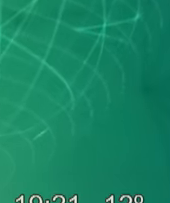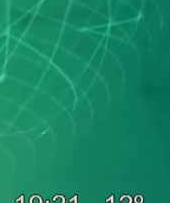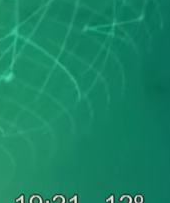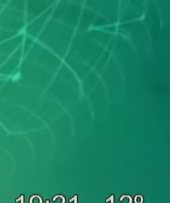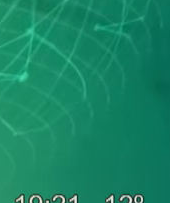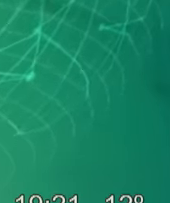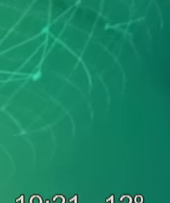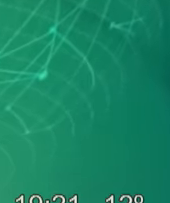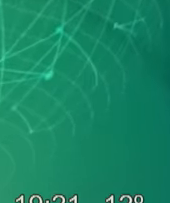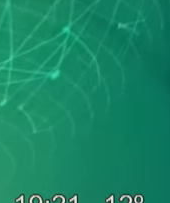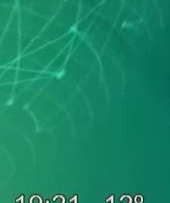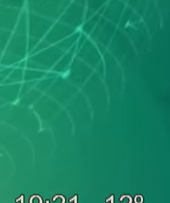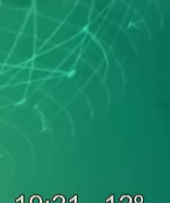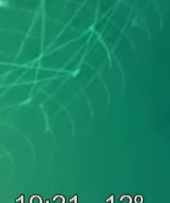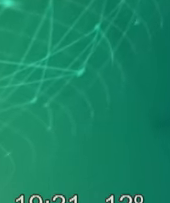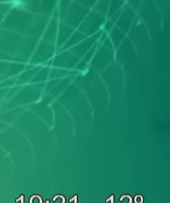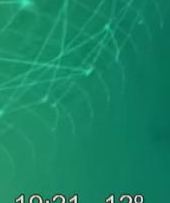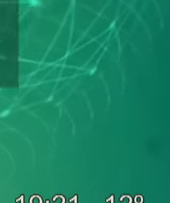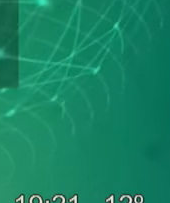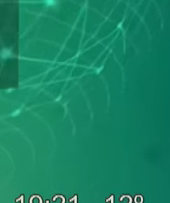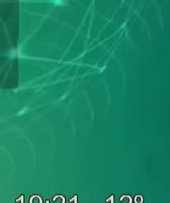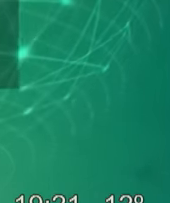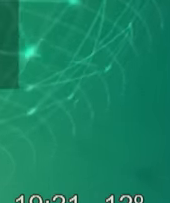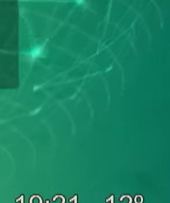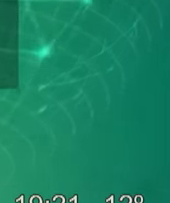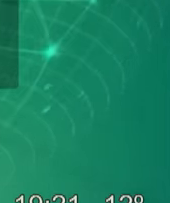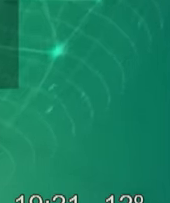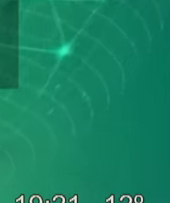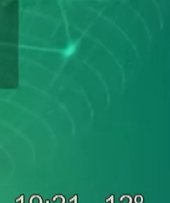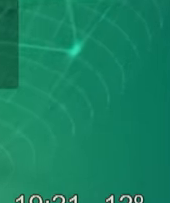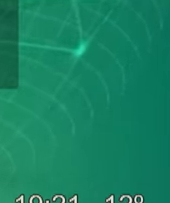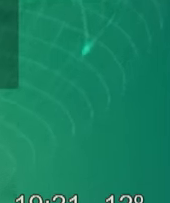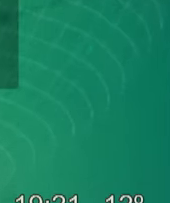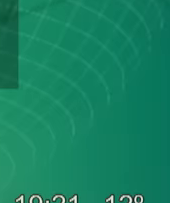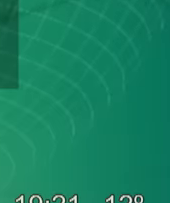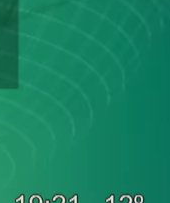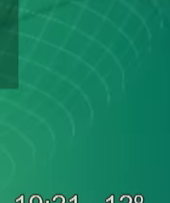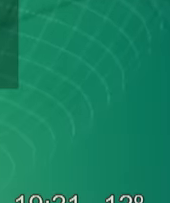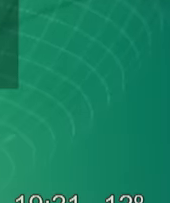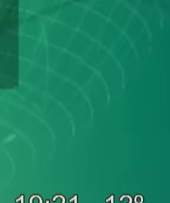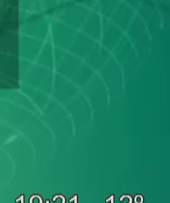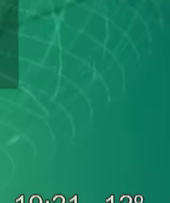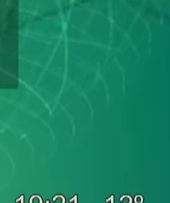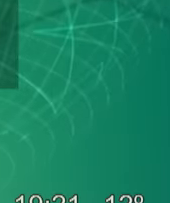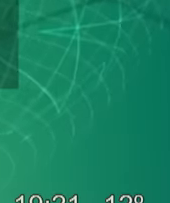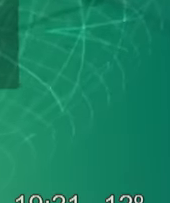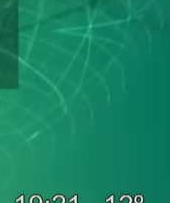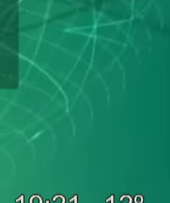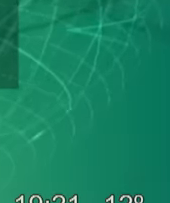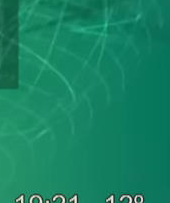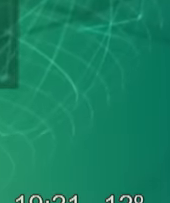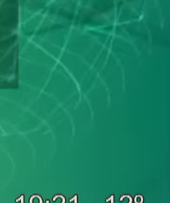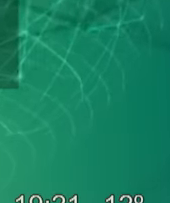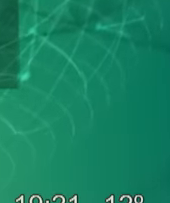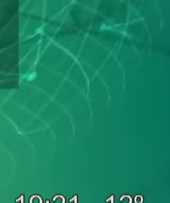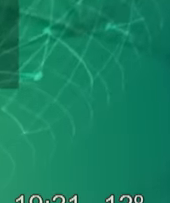No, pero el porque tema la es que... responsabilidad primaria, los únicos que podían detener la emisión del pasaporte o no, es